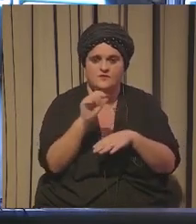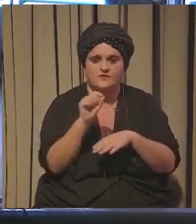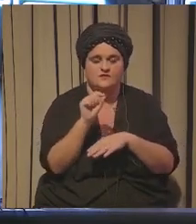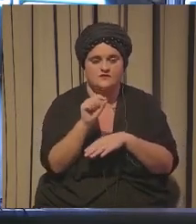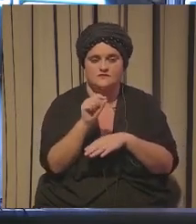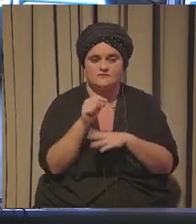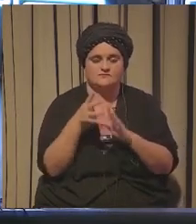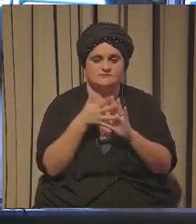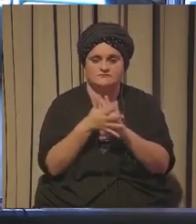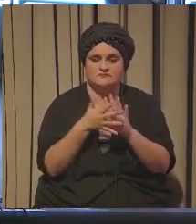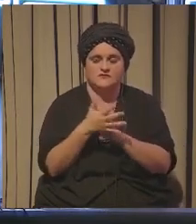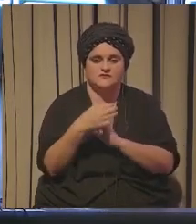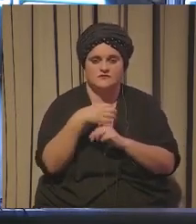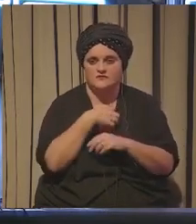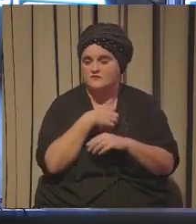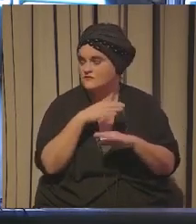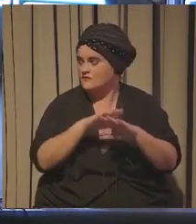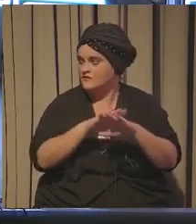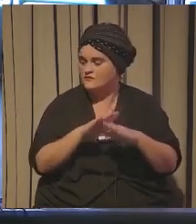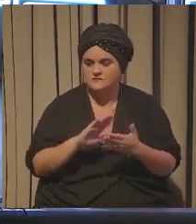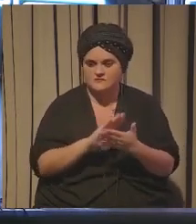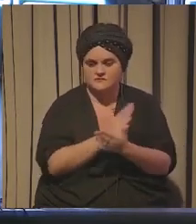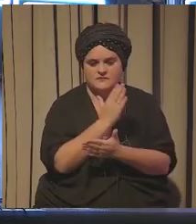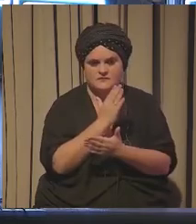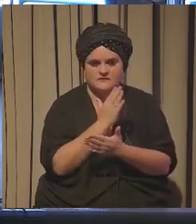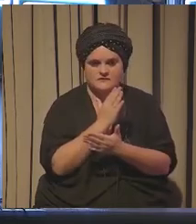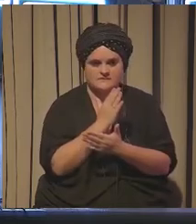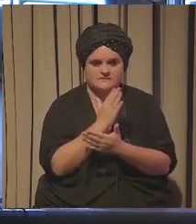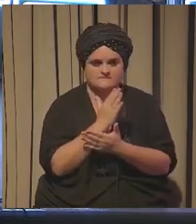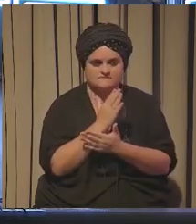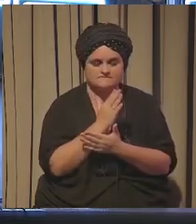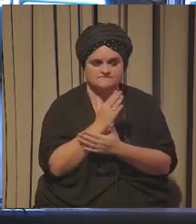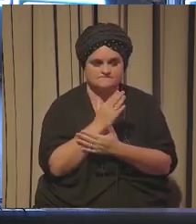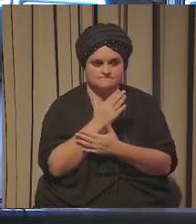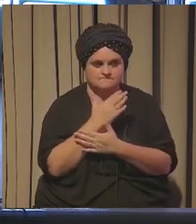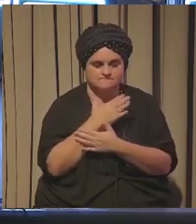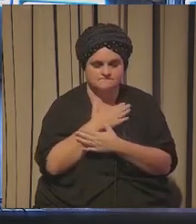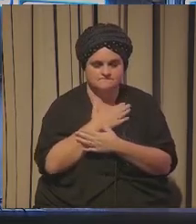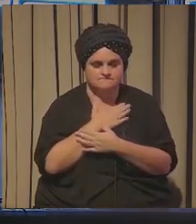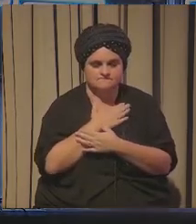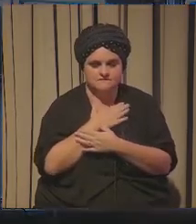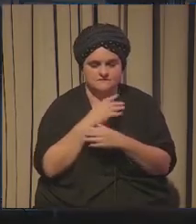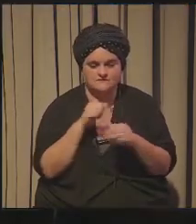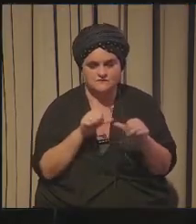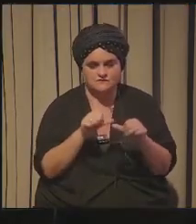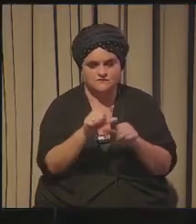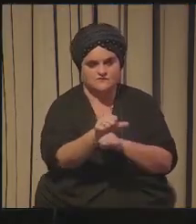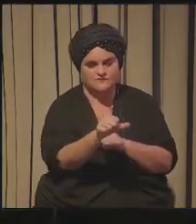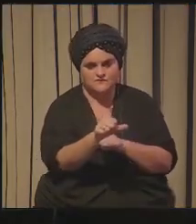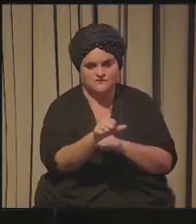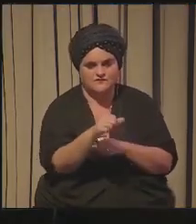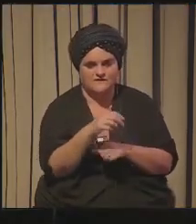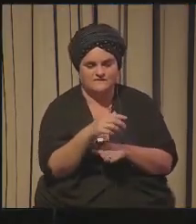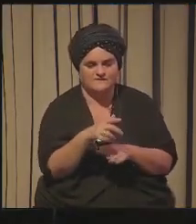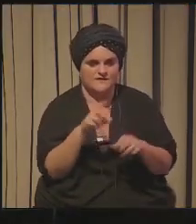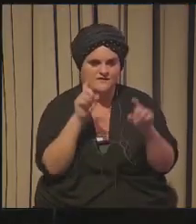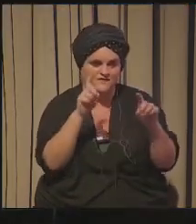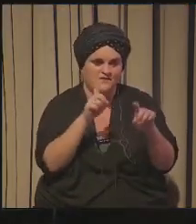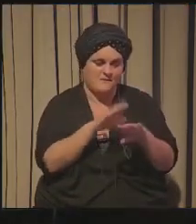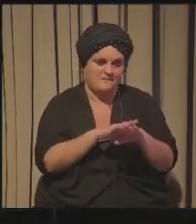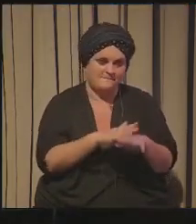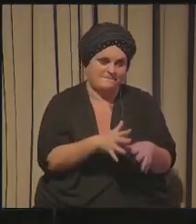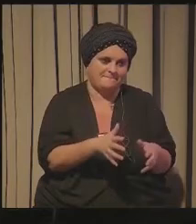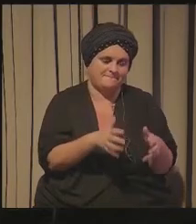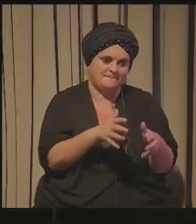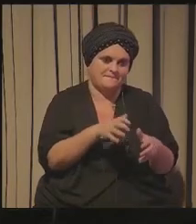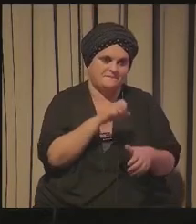minutos, pero bueno, la última parte es que mi futuro preferido para la educación consiste en apartarse